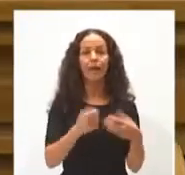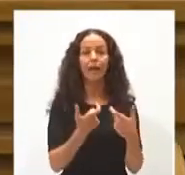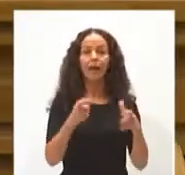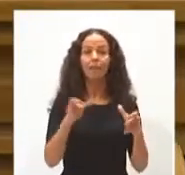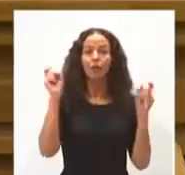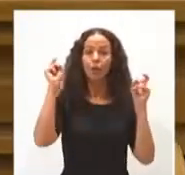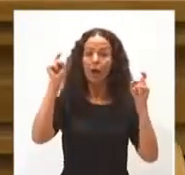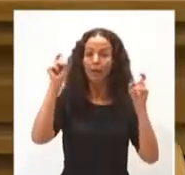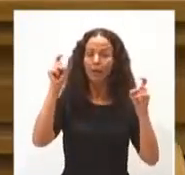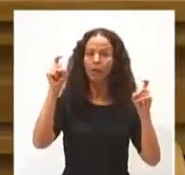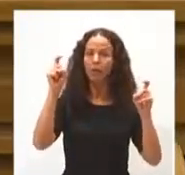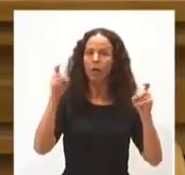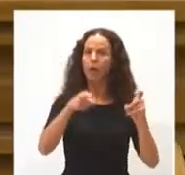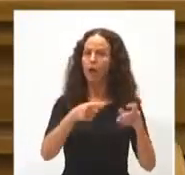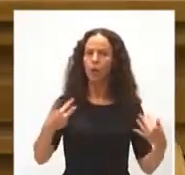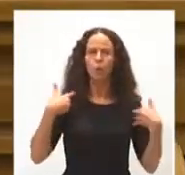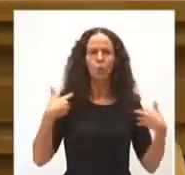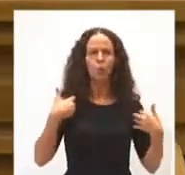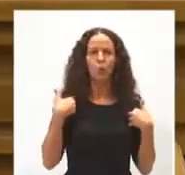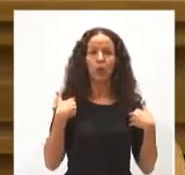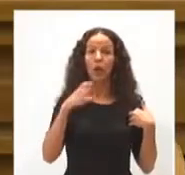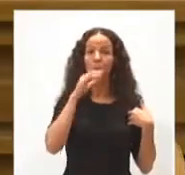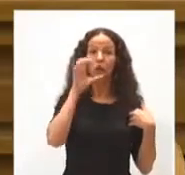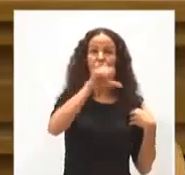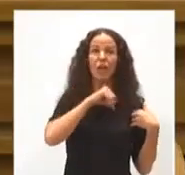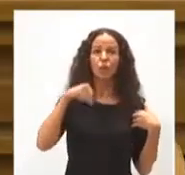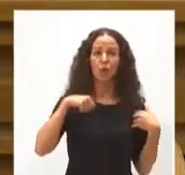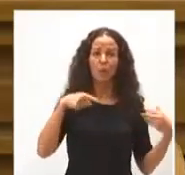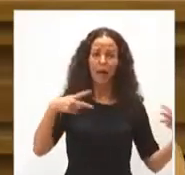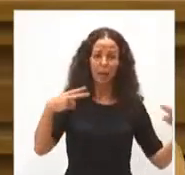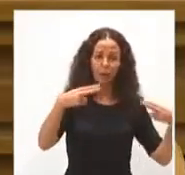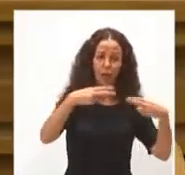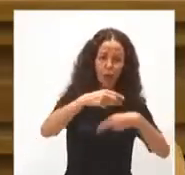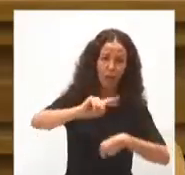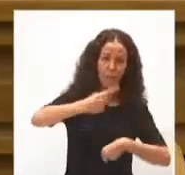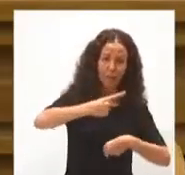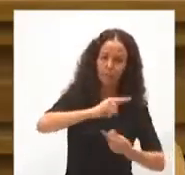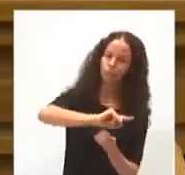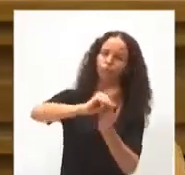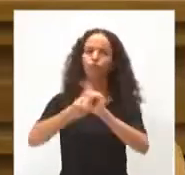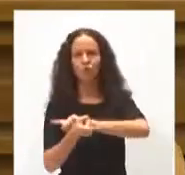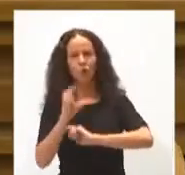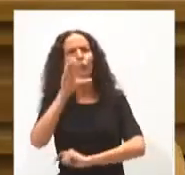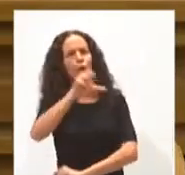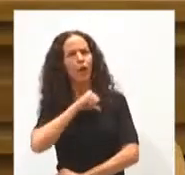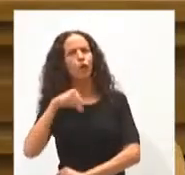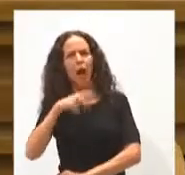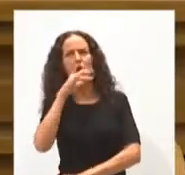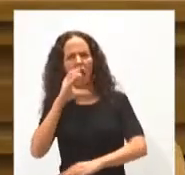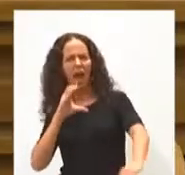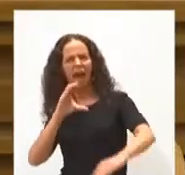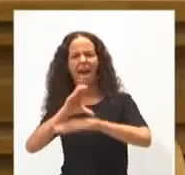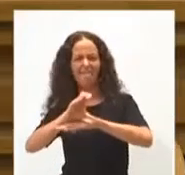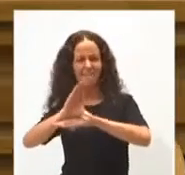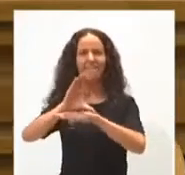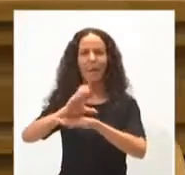que tanto sufrió hemos pasado de ser la comunidad autónoma en la que más se recortó a ser la comunidad autónoma donde más se está invirtiendo y recuperando la